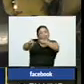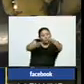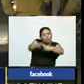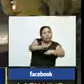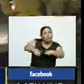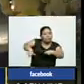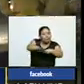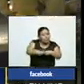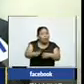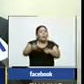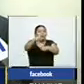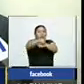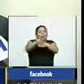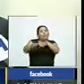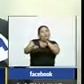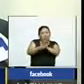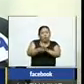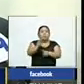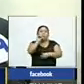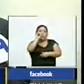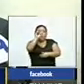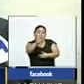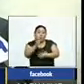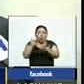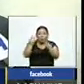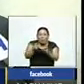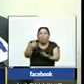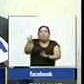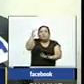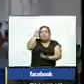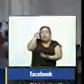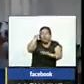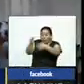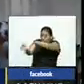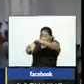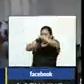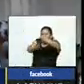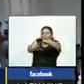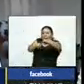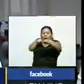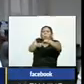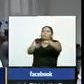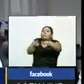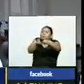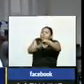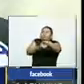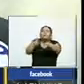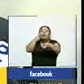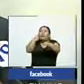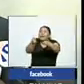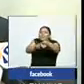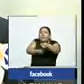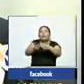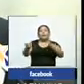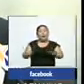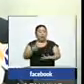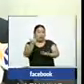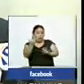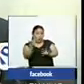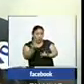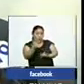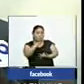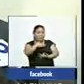Territorial, los diputados dicen que esperan conocer la solicitud y su fuente de financiamiento. Esperamos que el presidente